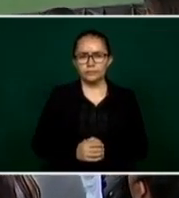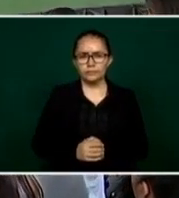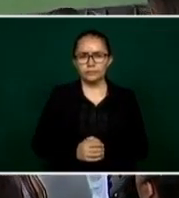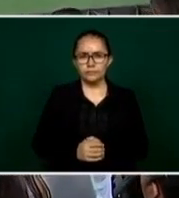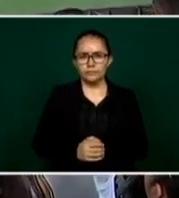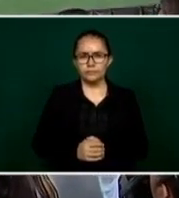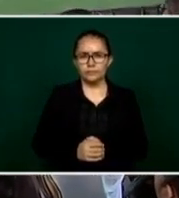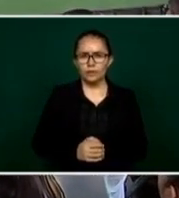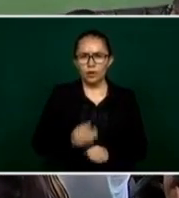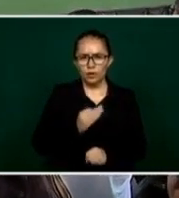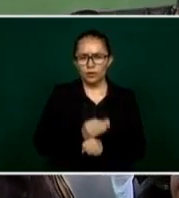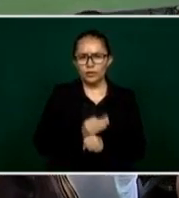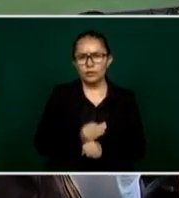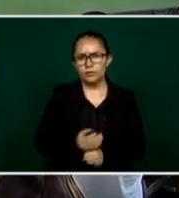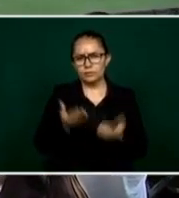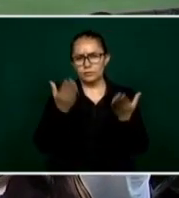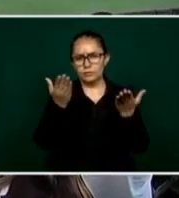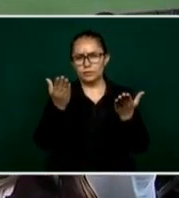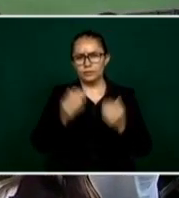Le vamos a pedir